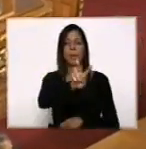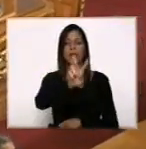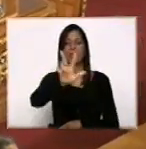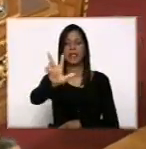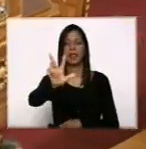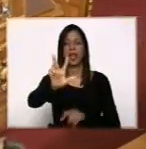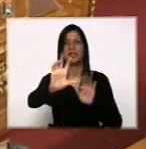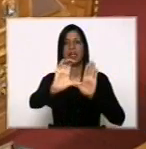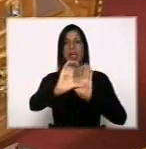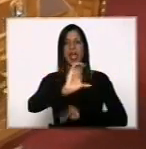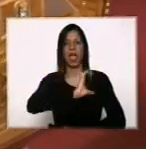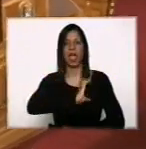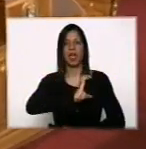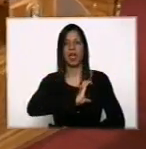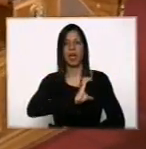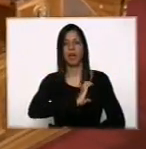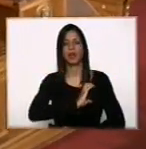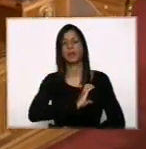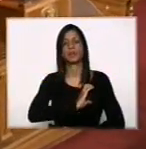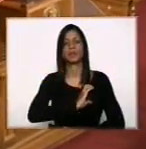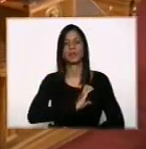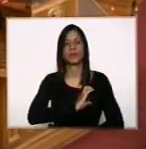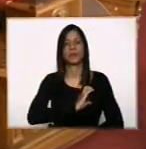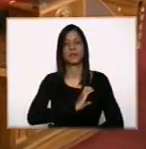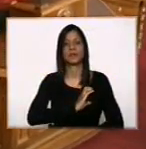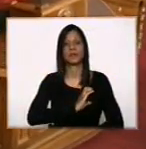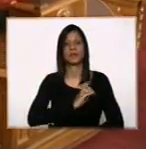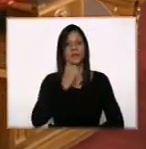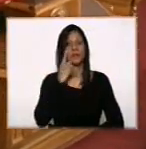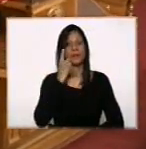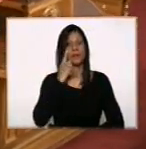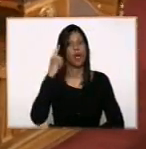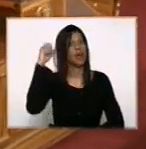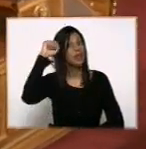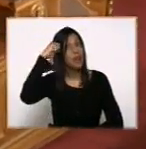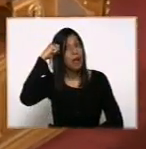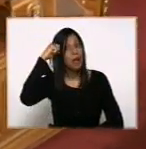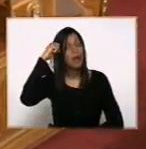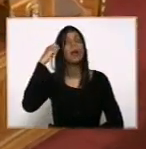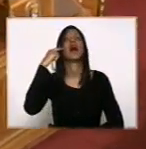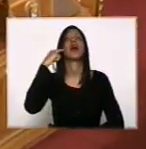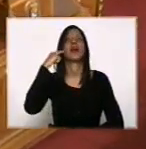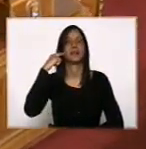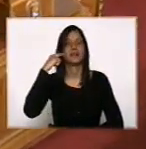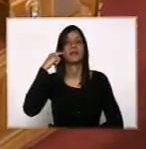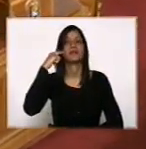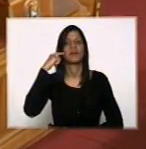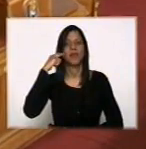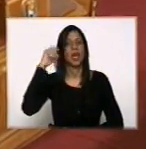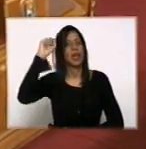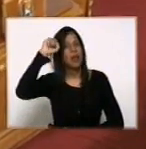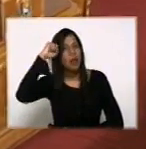23 de enero, fecha que nos recuerda a nosotros, nos debe